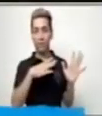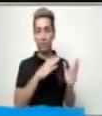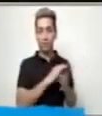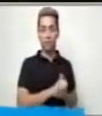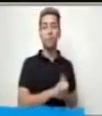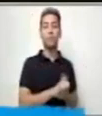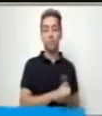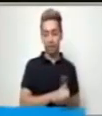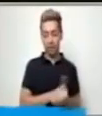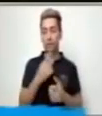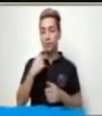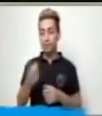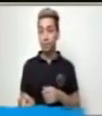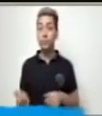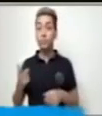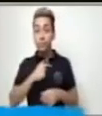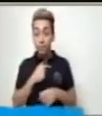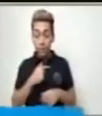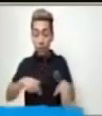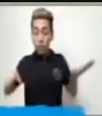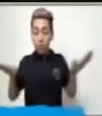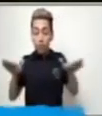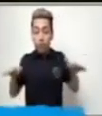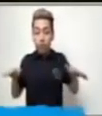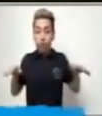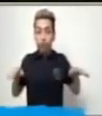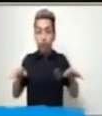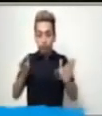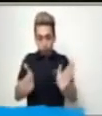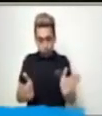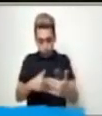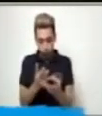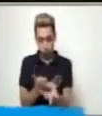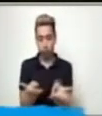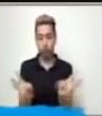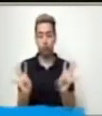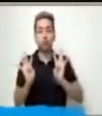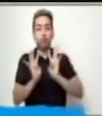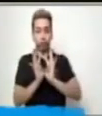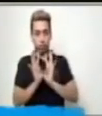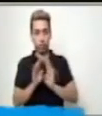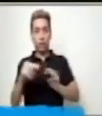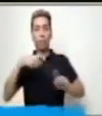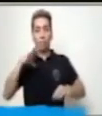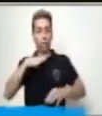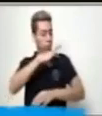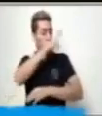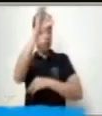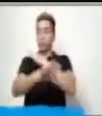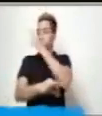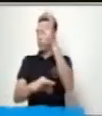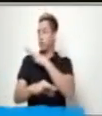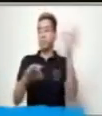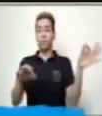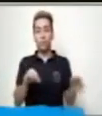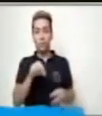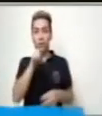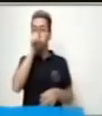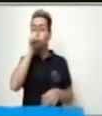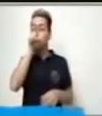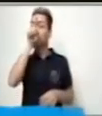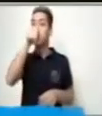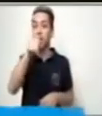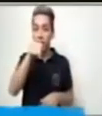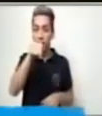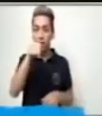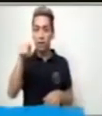Soy ave de corral. Tengo plumas y pico. Grito de